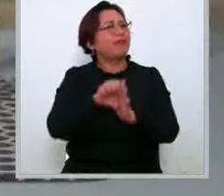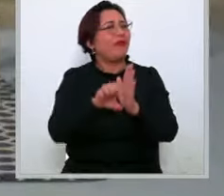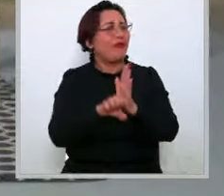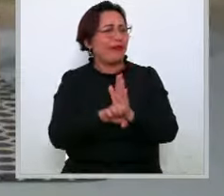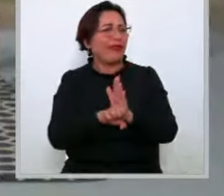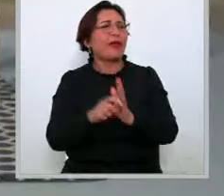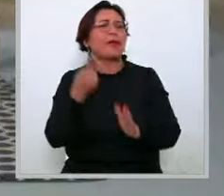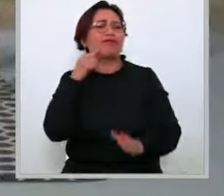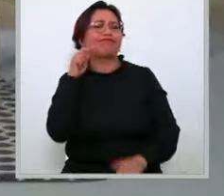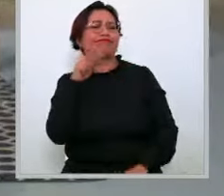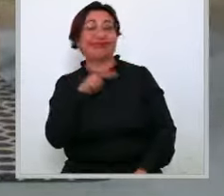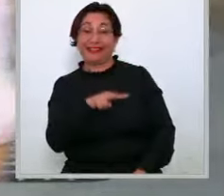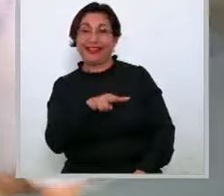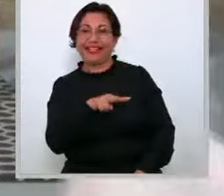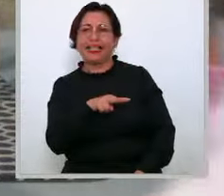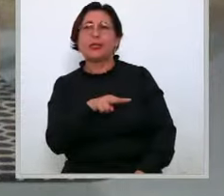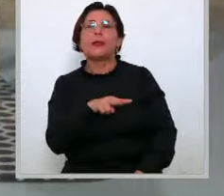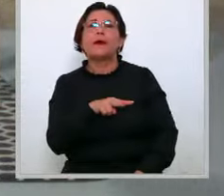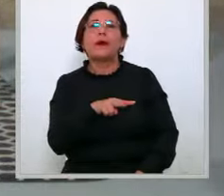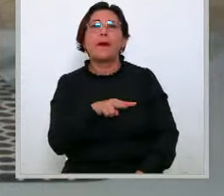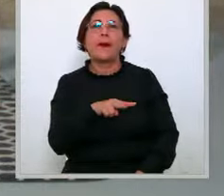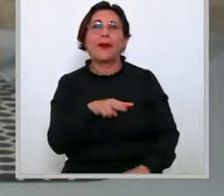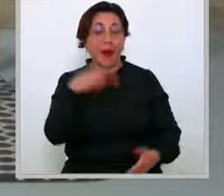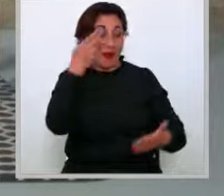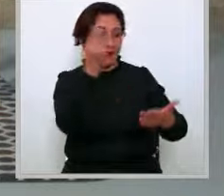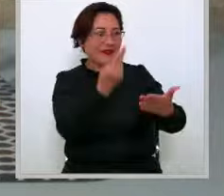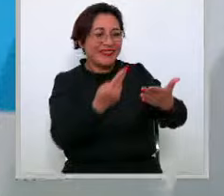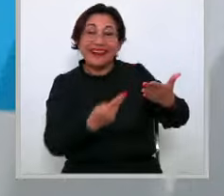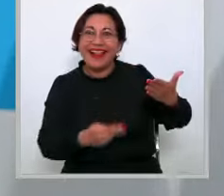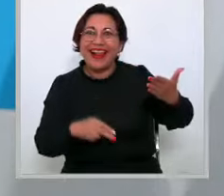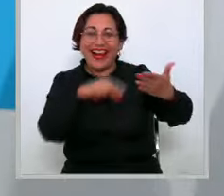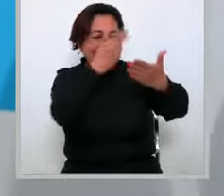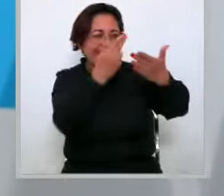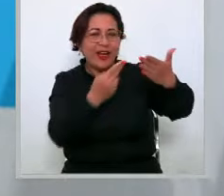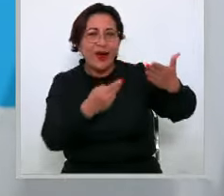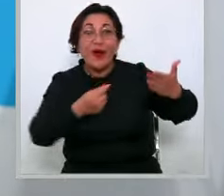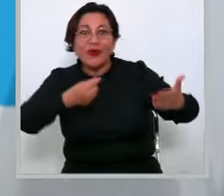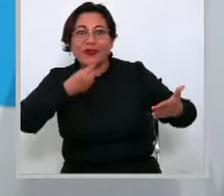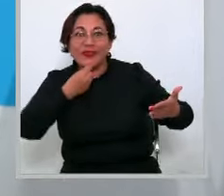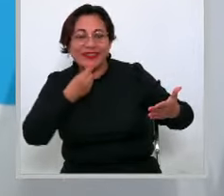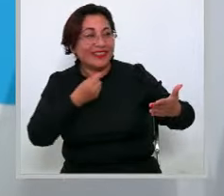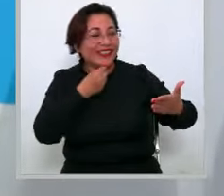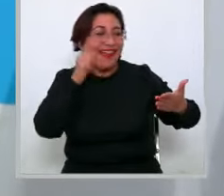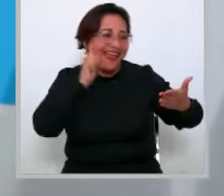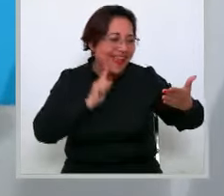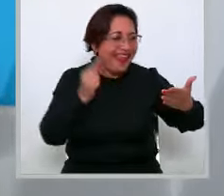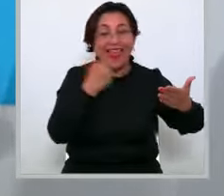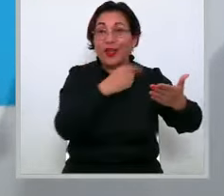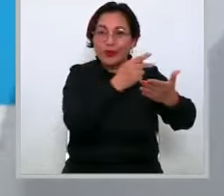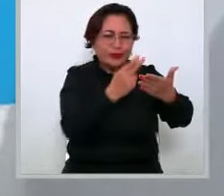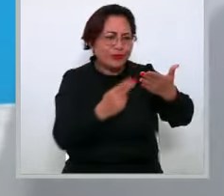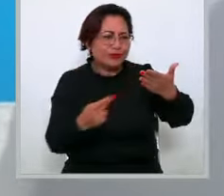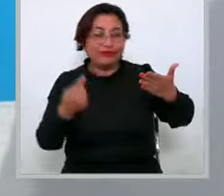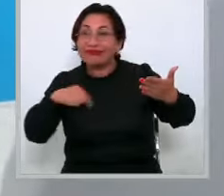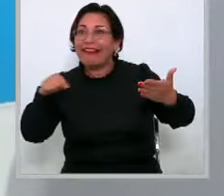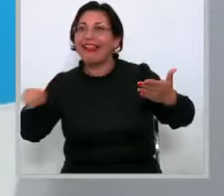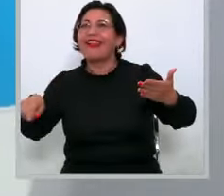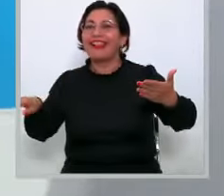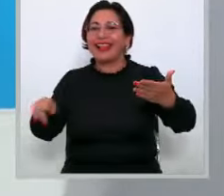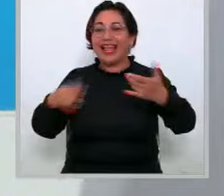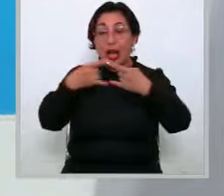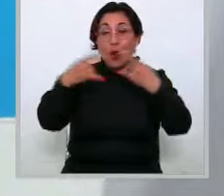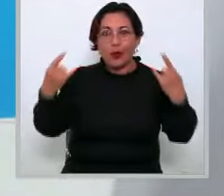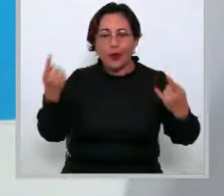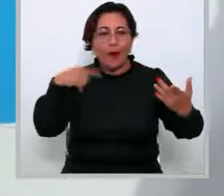viendo justamente lo que está pasando porque siguen pintando niñas y niños parte de lo que escucharon en estos cuentos. Debo decirles que hace rato estaban